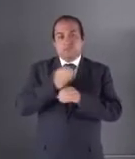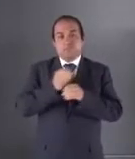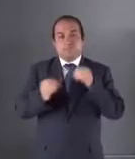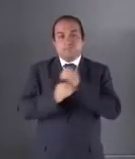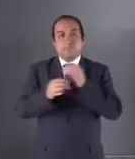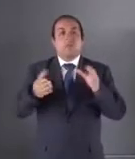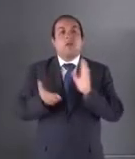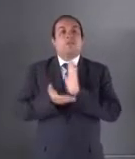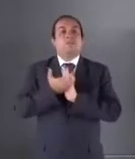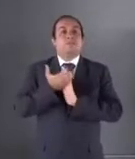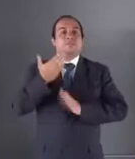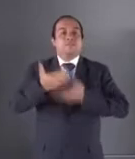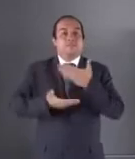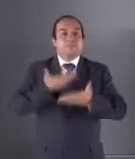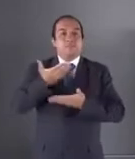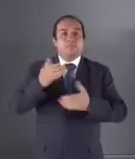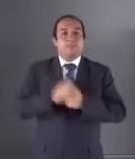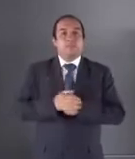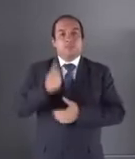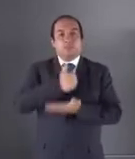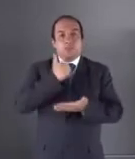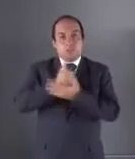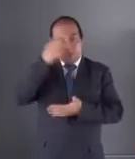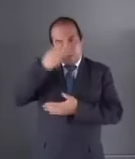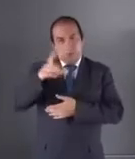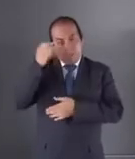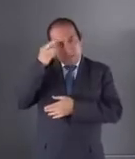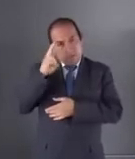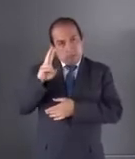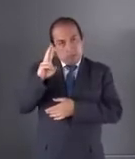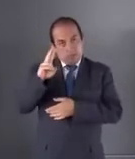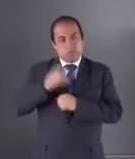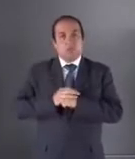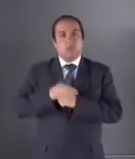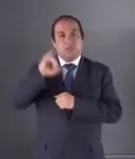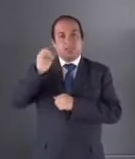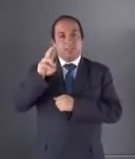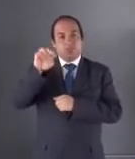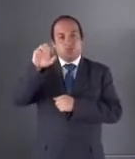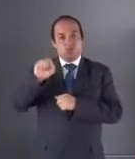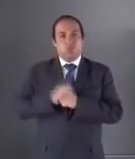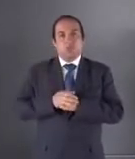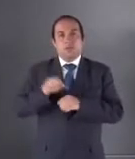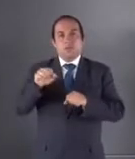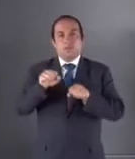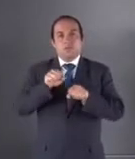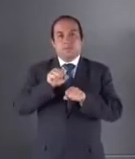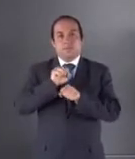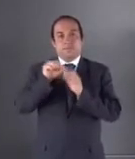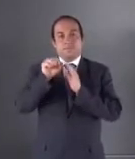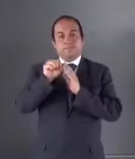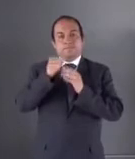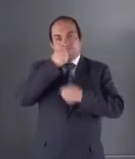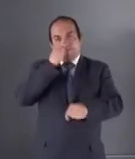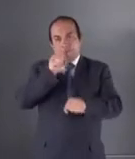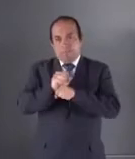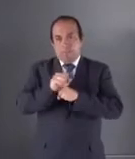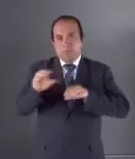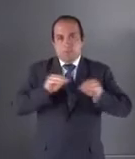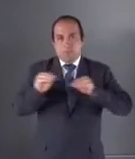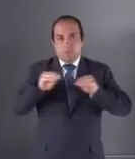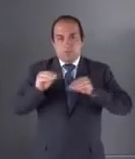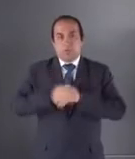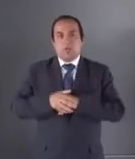maestro Jesús Antonio Esteva Medina. El secretario de Movilidad de esta ciudad, maestro Andrés